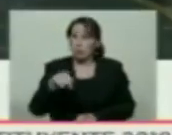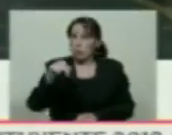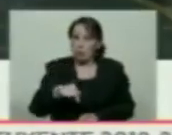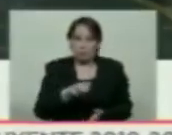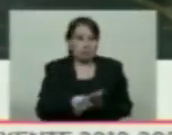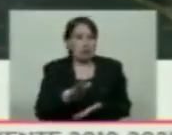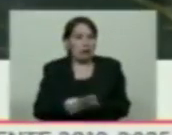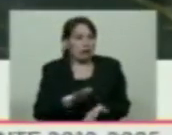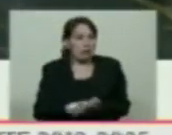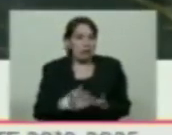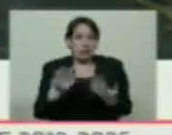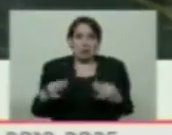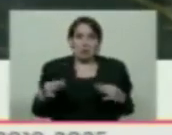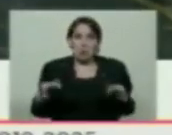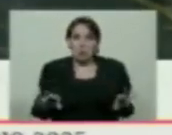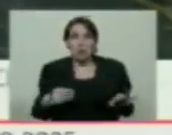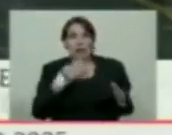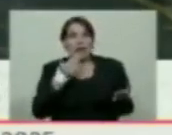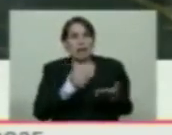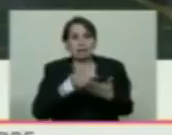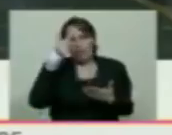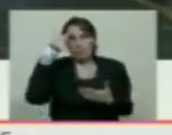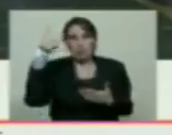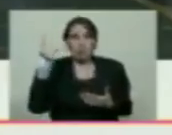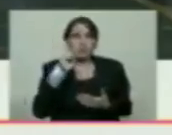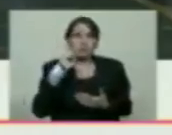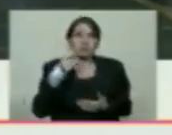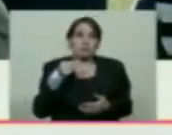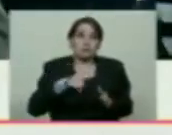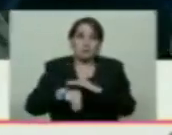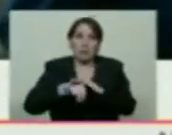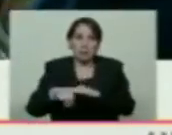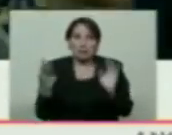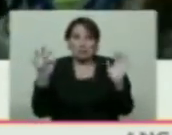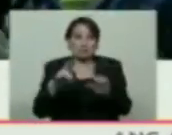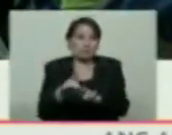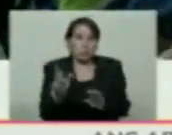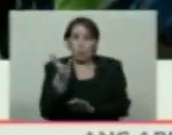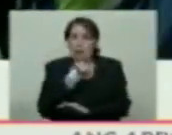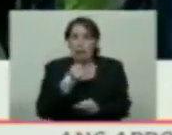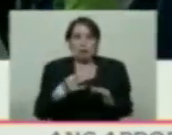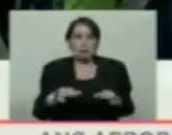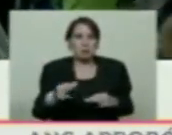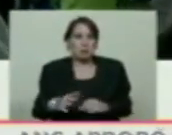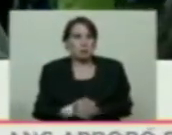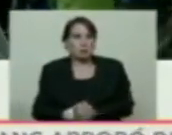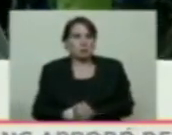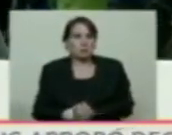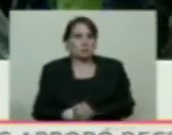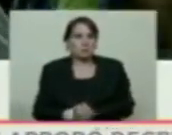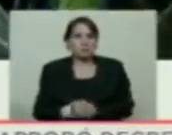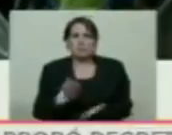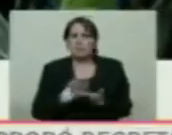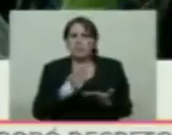tranquila. Gracias a Dios contamos con que, bueno, el metro, no hay tanta gente hoy. Y el Metro de Caracas, gracias a Dios, nos brinda el apoyo